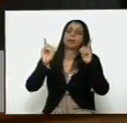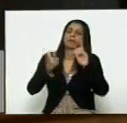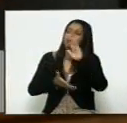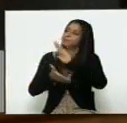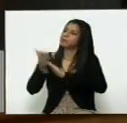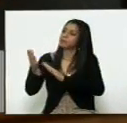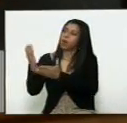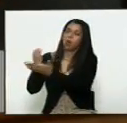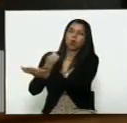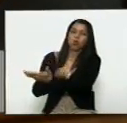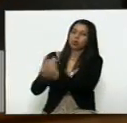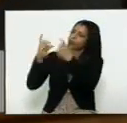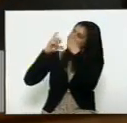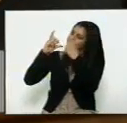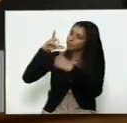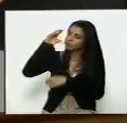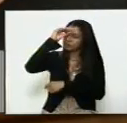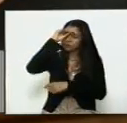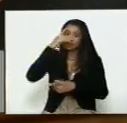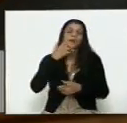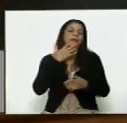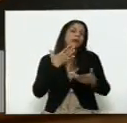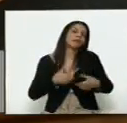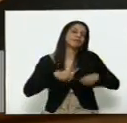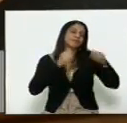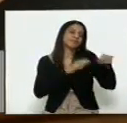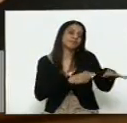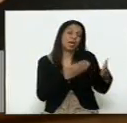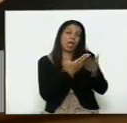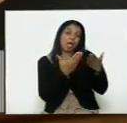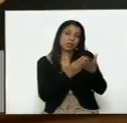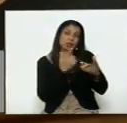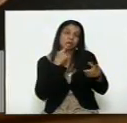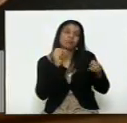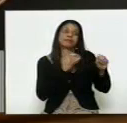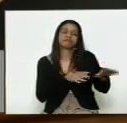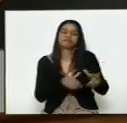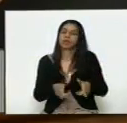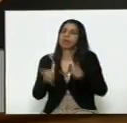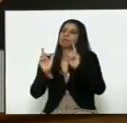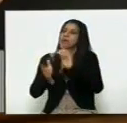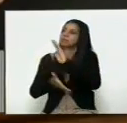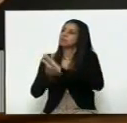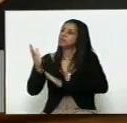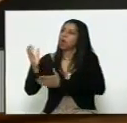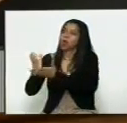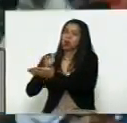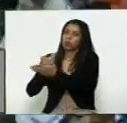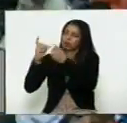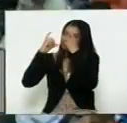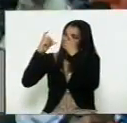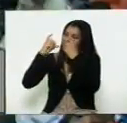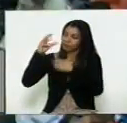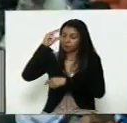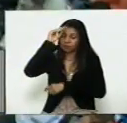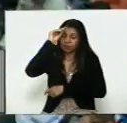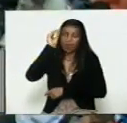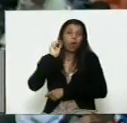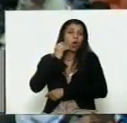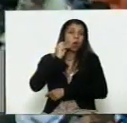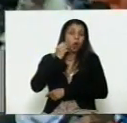licencias de sus actividades académicas previstos en este artículo, para lo cual deben